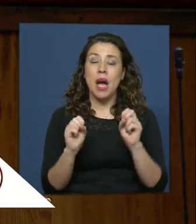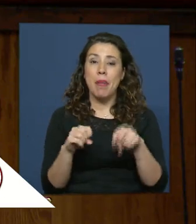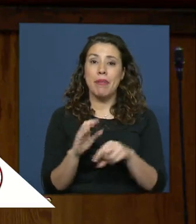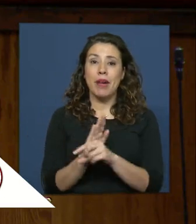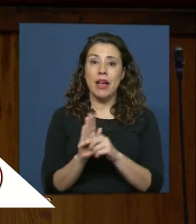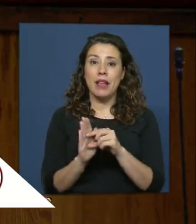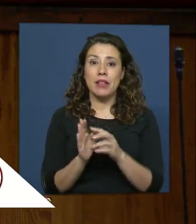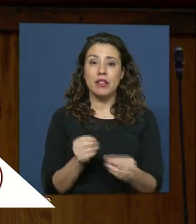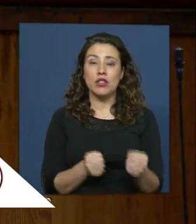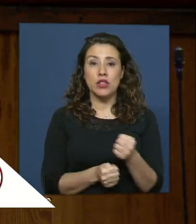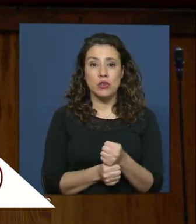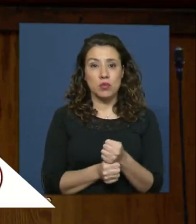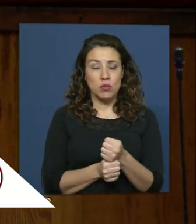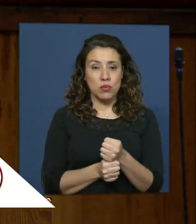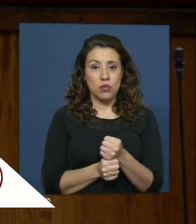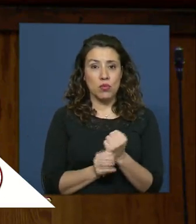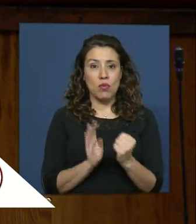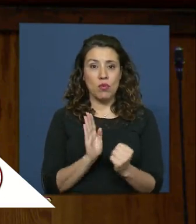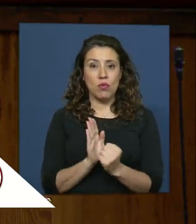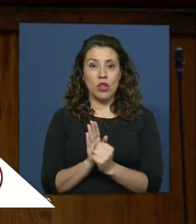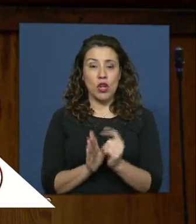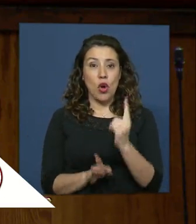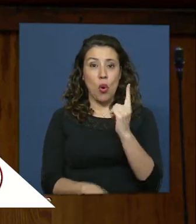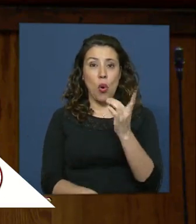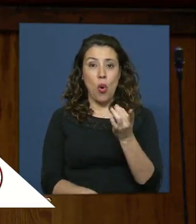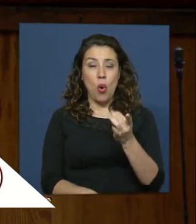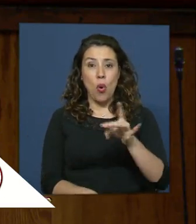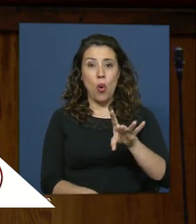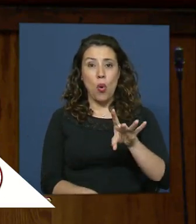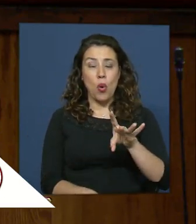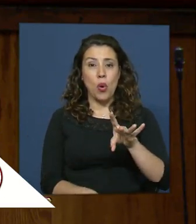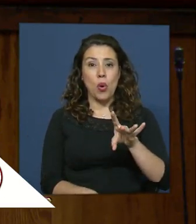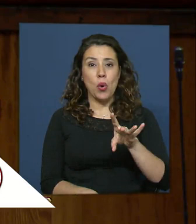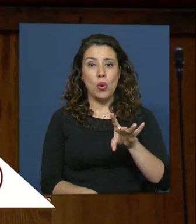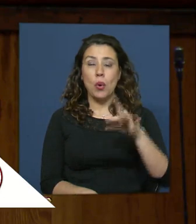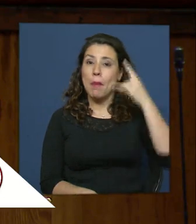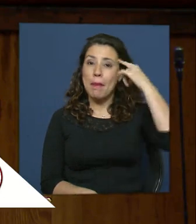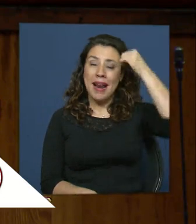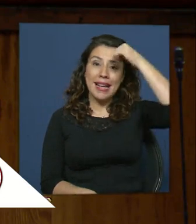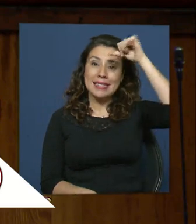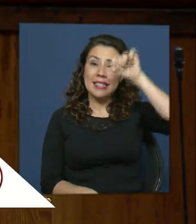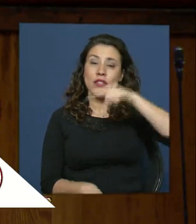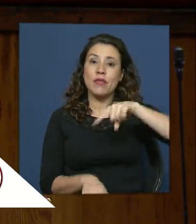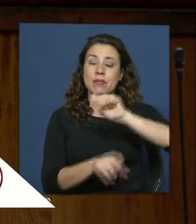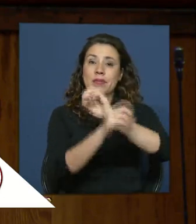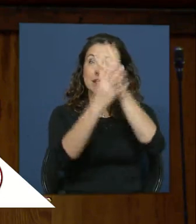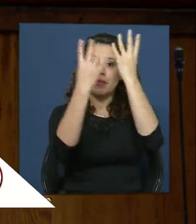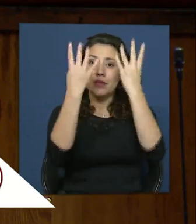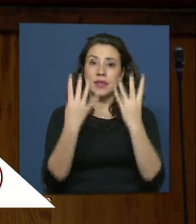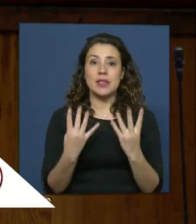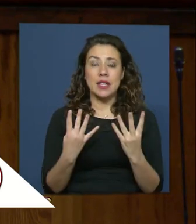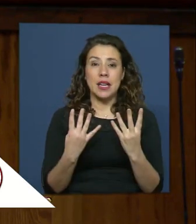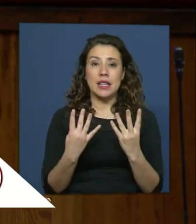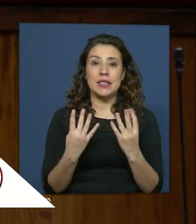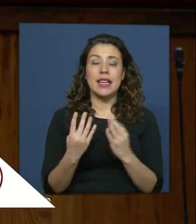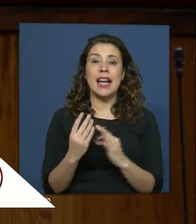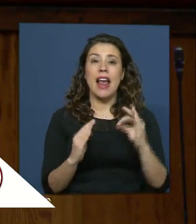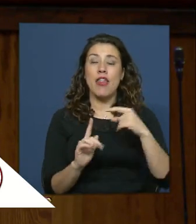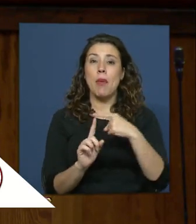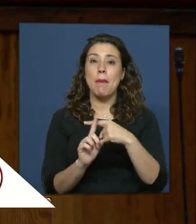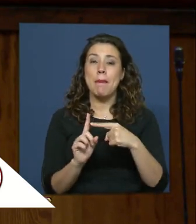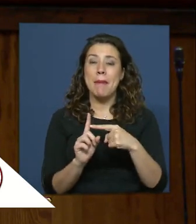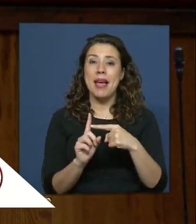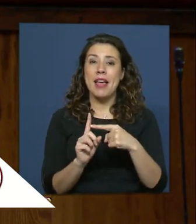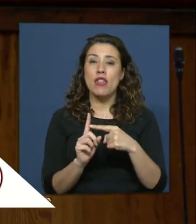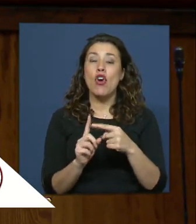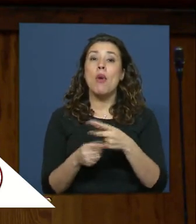indicación sustitutiva del artículo único en el sentido de sancionar con pena de presidio menor en su grado medio a